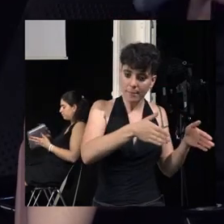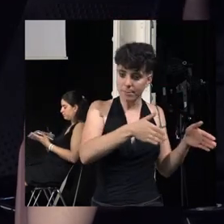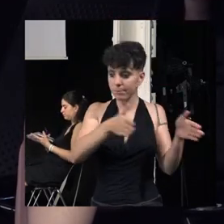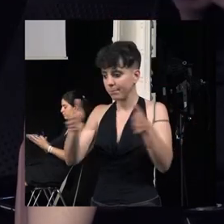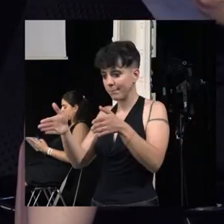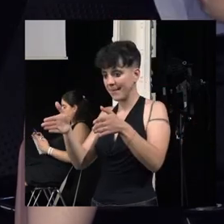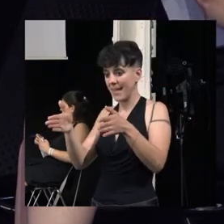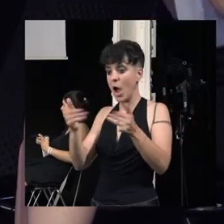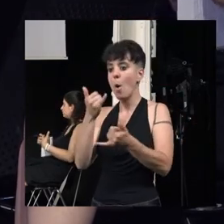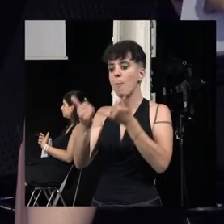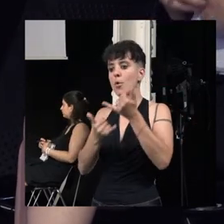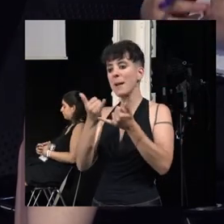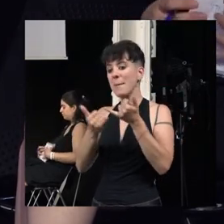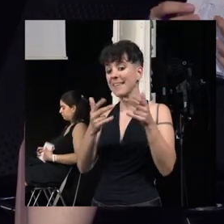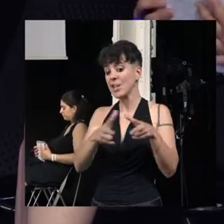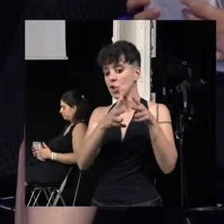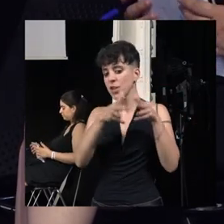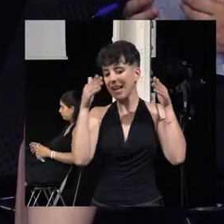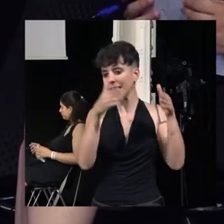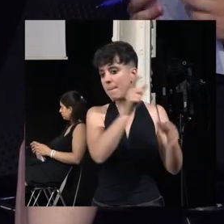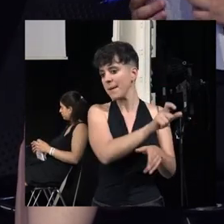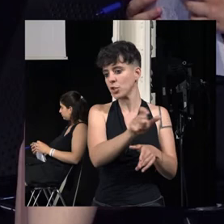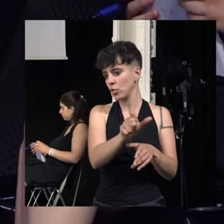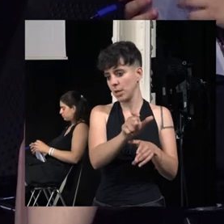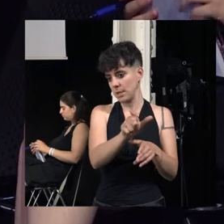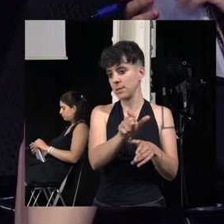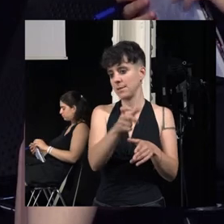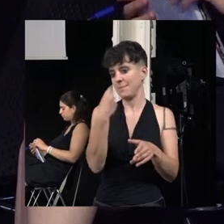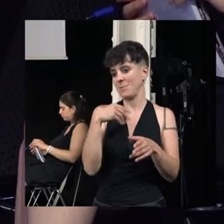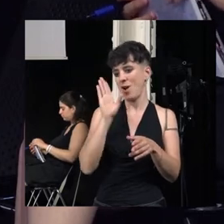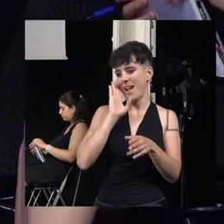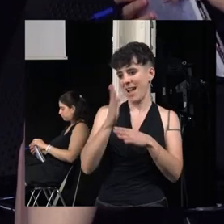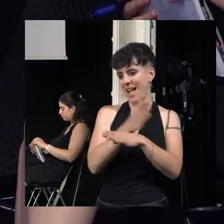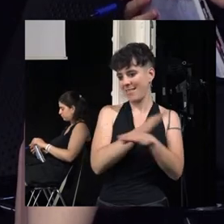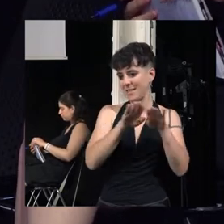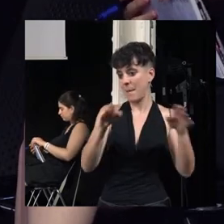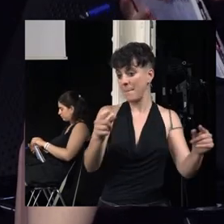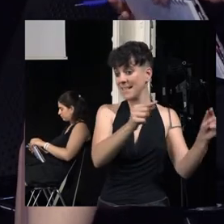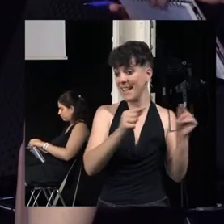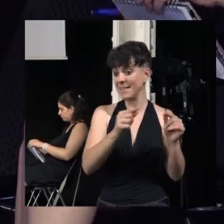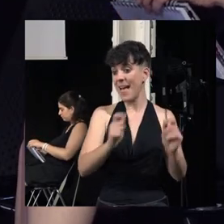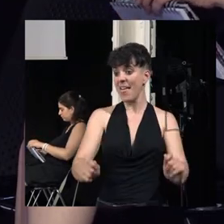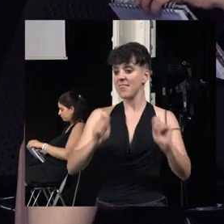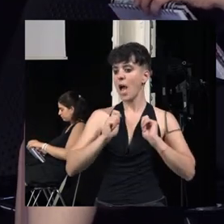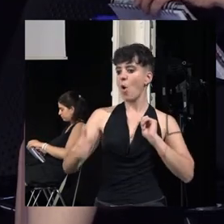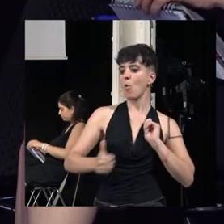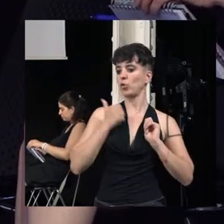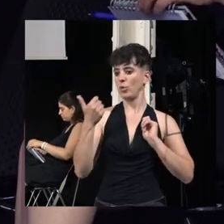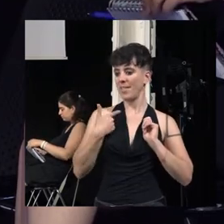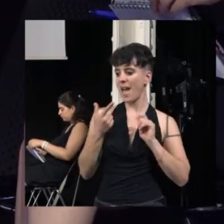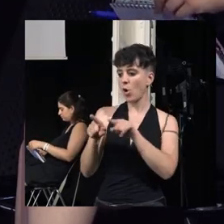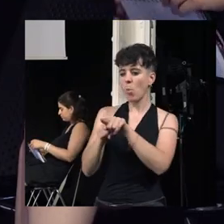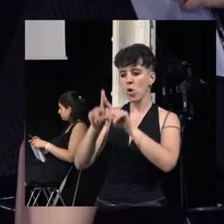problemáticas sociales en las personas, que también algo se dijo en la mesa anterior, es una oportunidad para generar nuevos